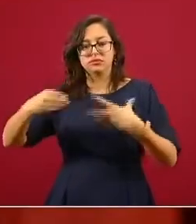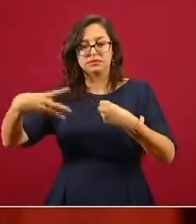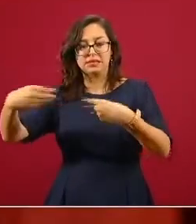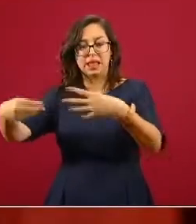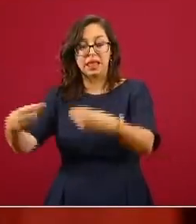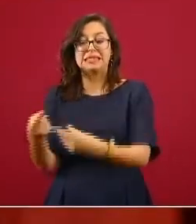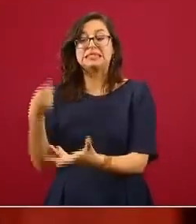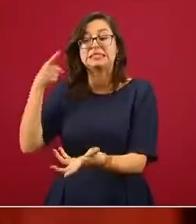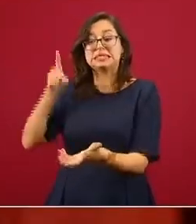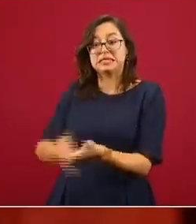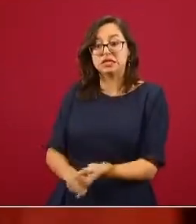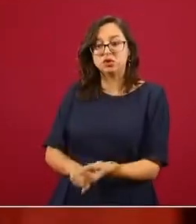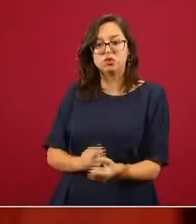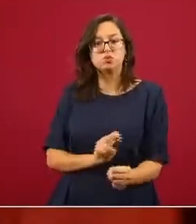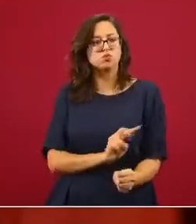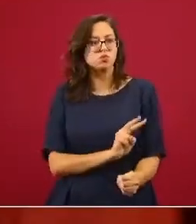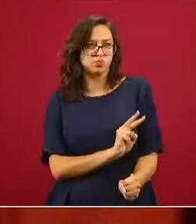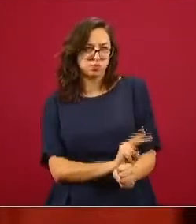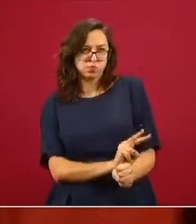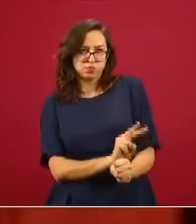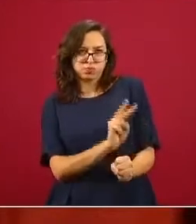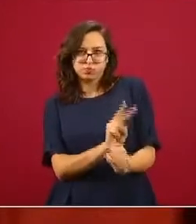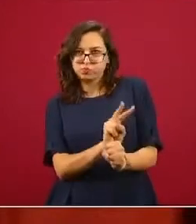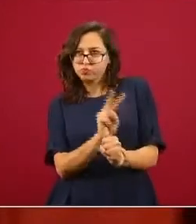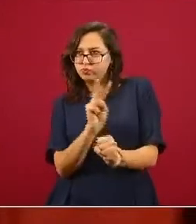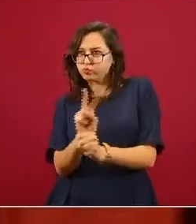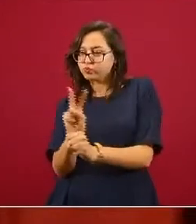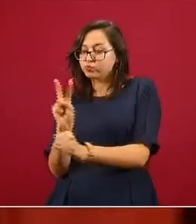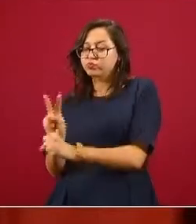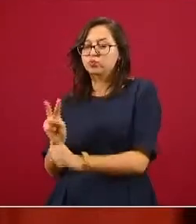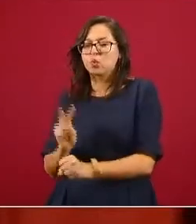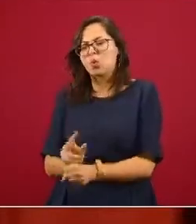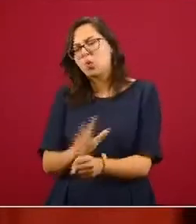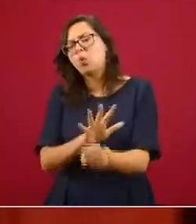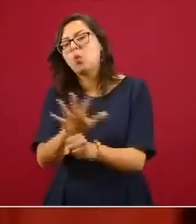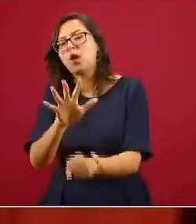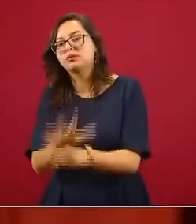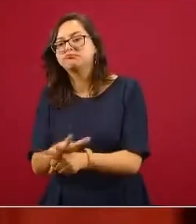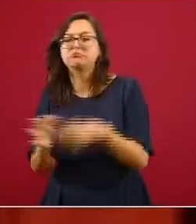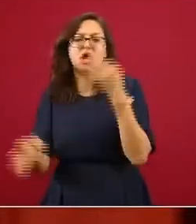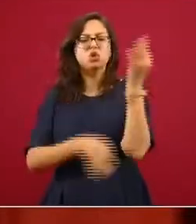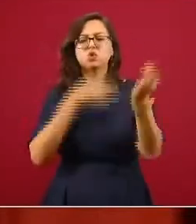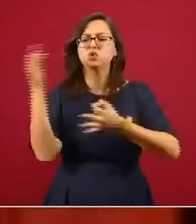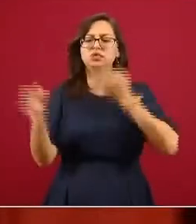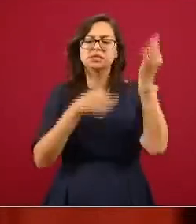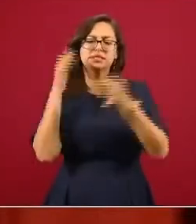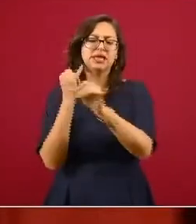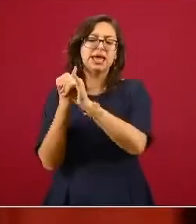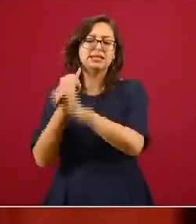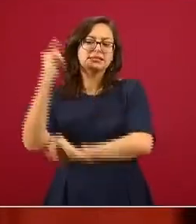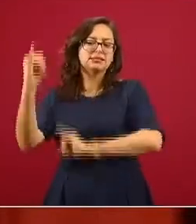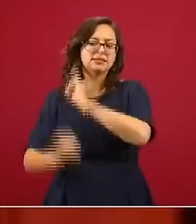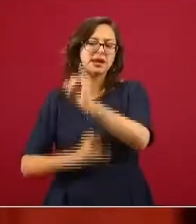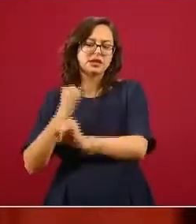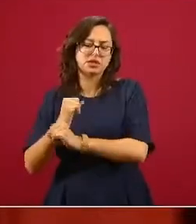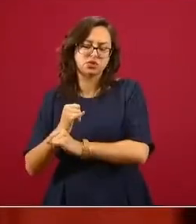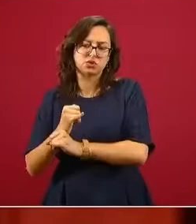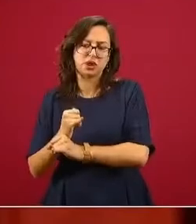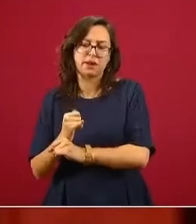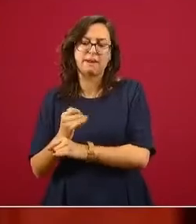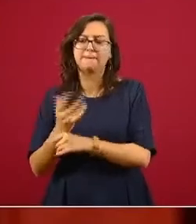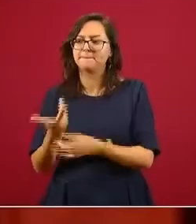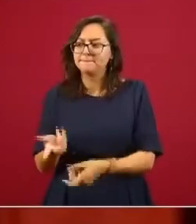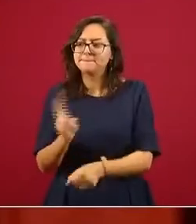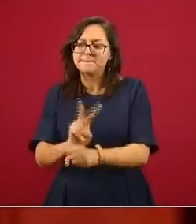que tiene un área de monitoreo y, entre otras cosas, monitorea las noticias internacionales por